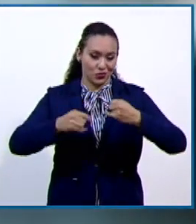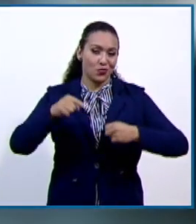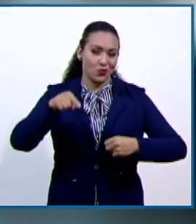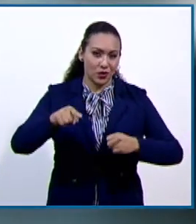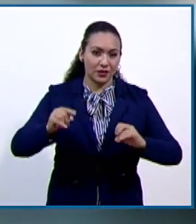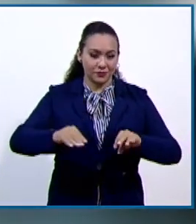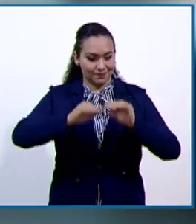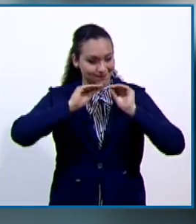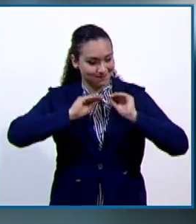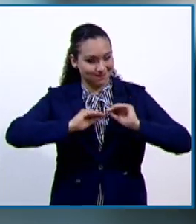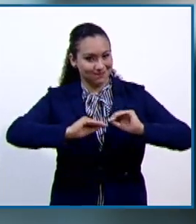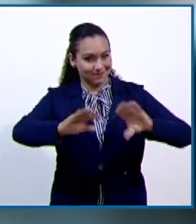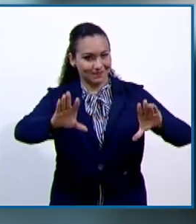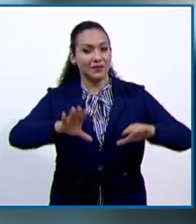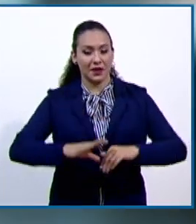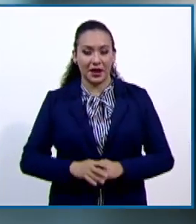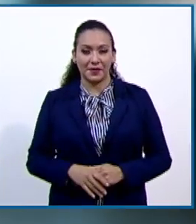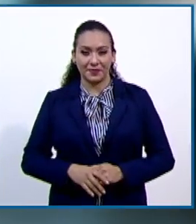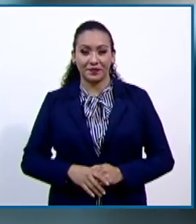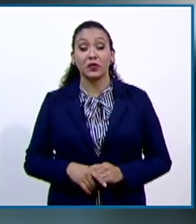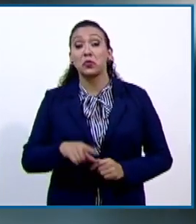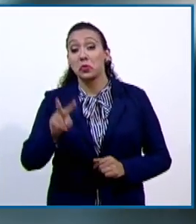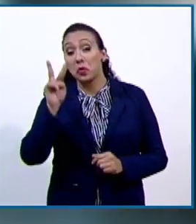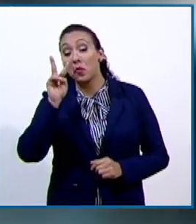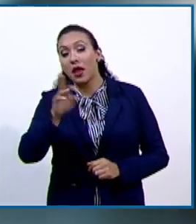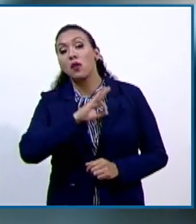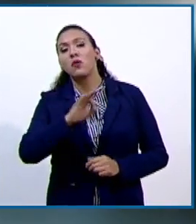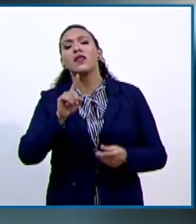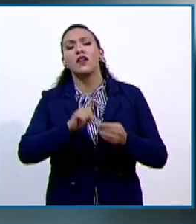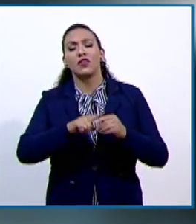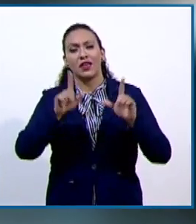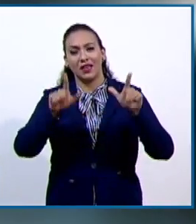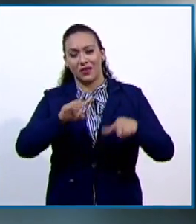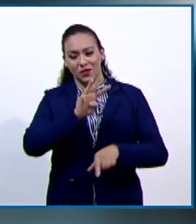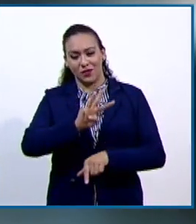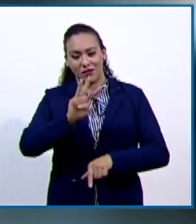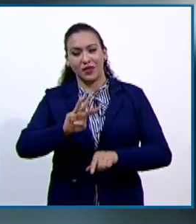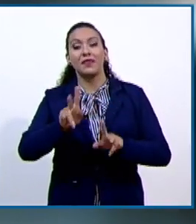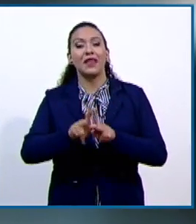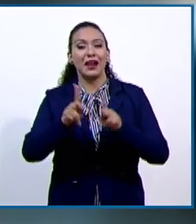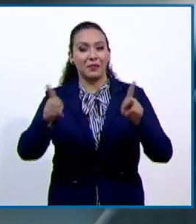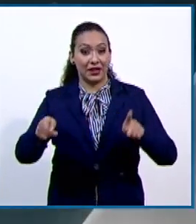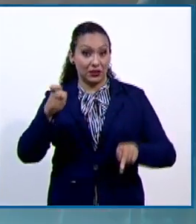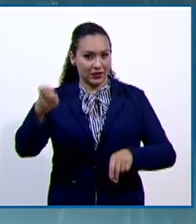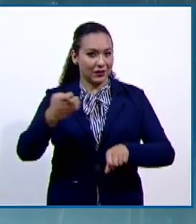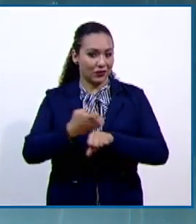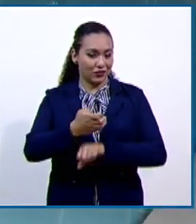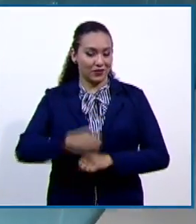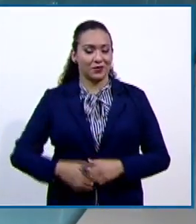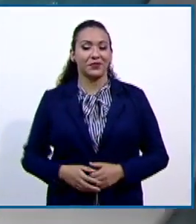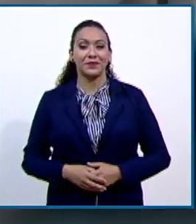Judicial Estatal en junio próximo, que se puede consultar en el sitio web del Periódico Oficial del Estado.